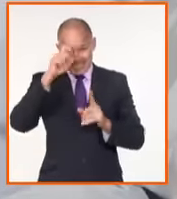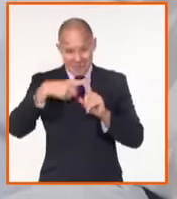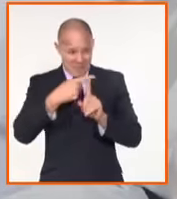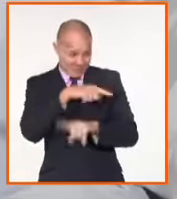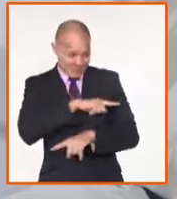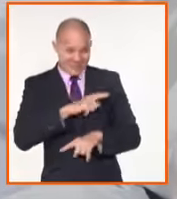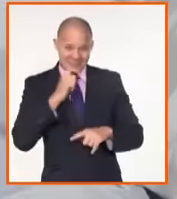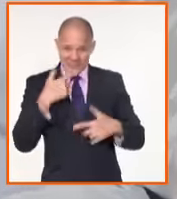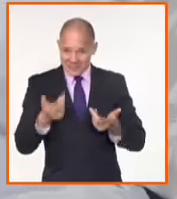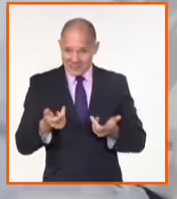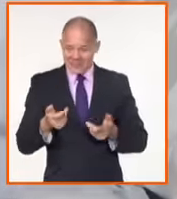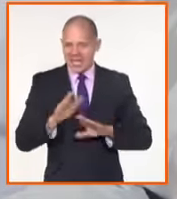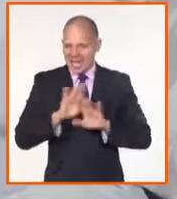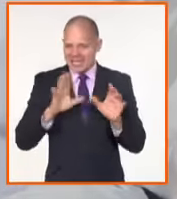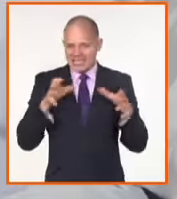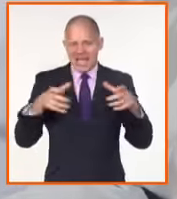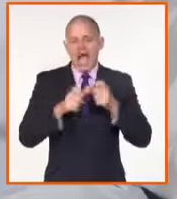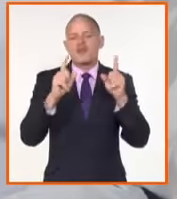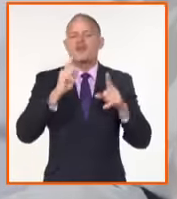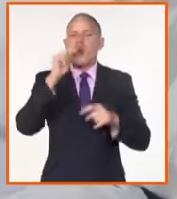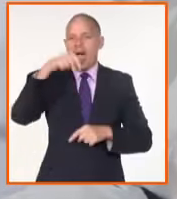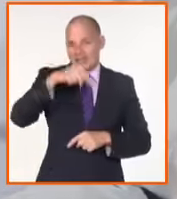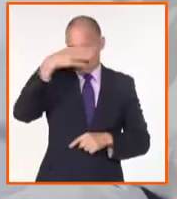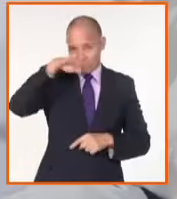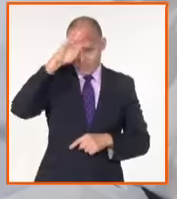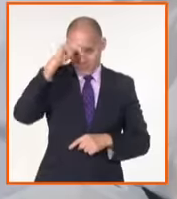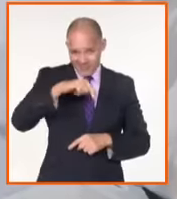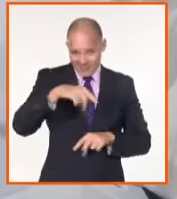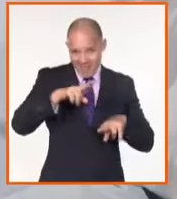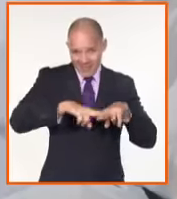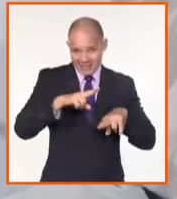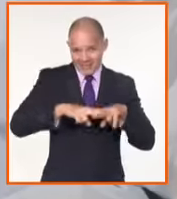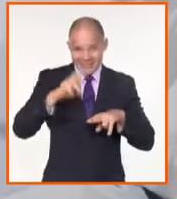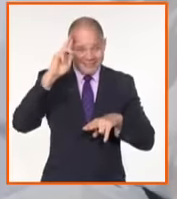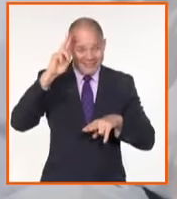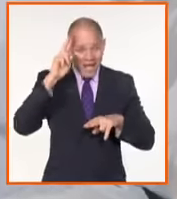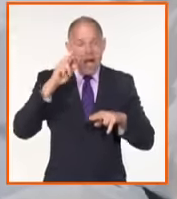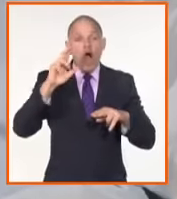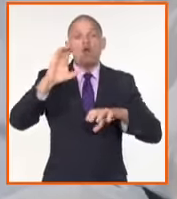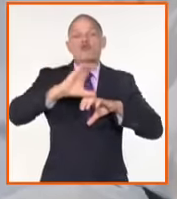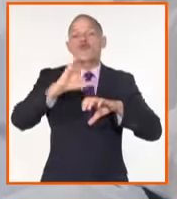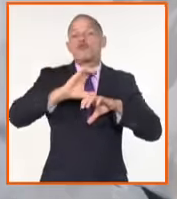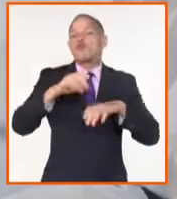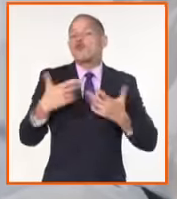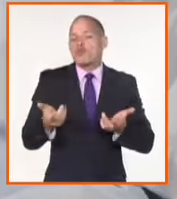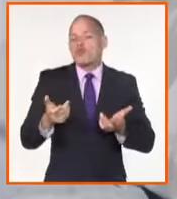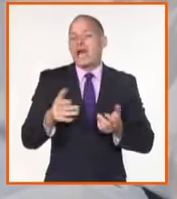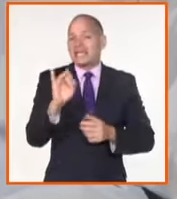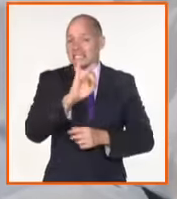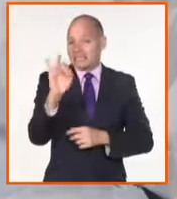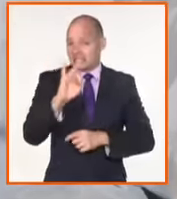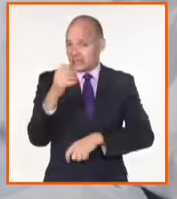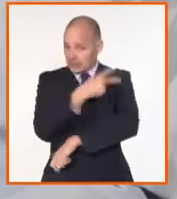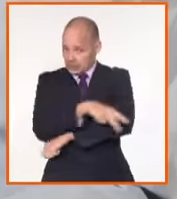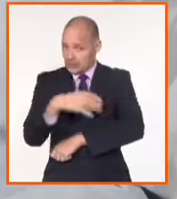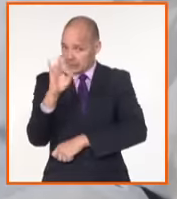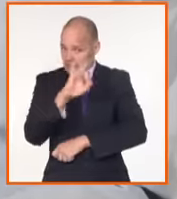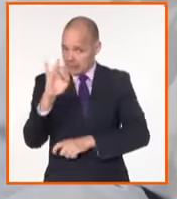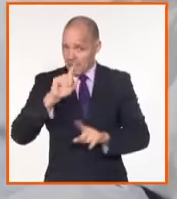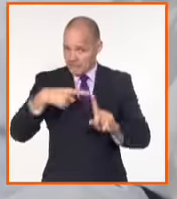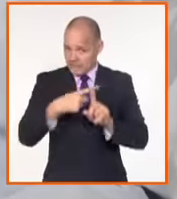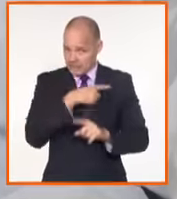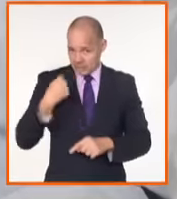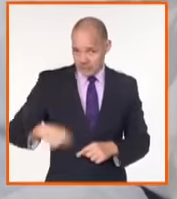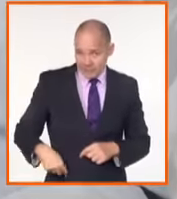en la cumbre de los BRIC, en la Asamblea General de Naciones Unidas, y en todos esos viajes se han firmado convenios, se han firmado